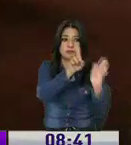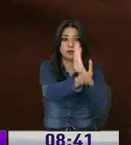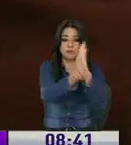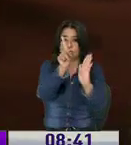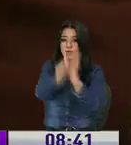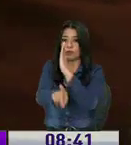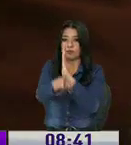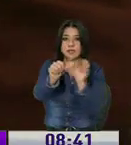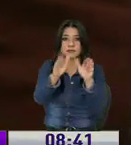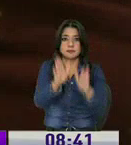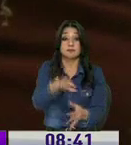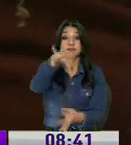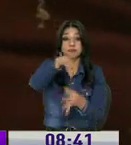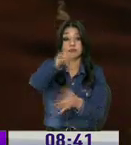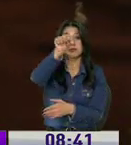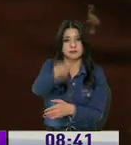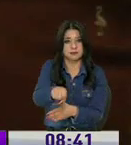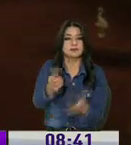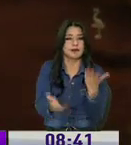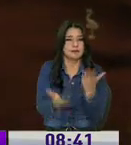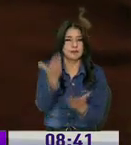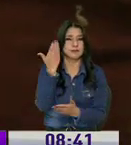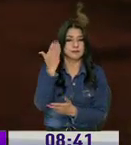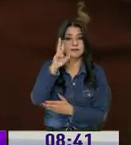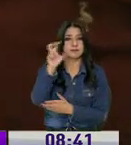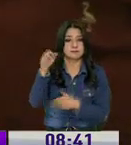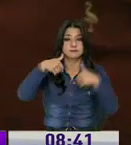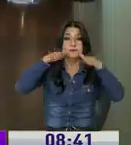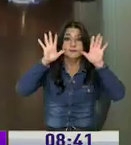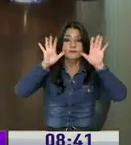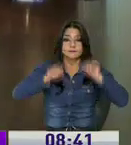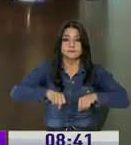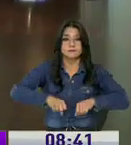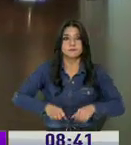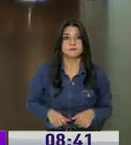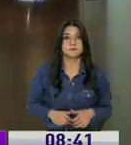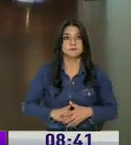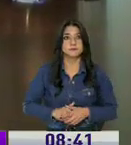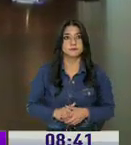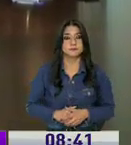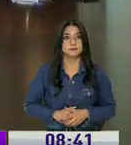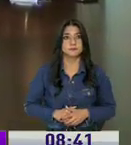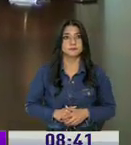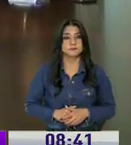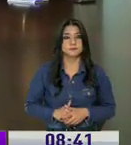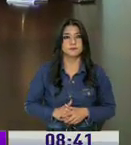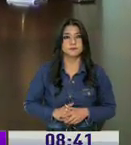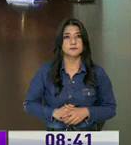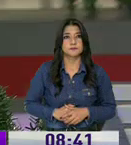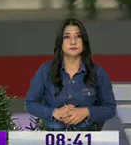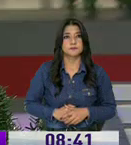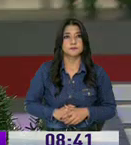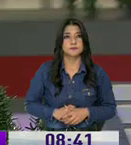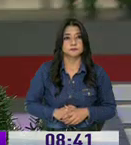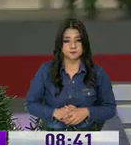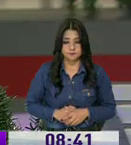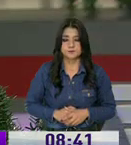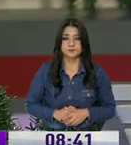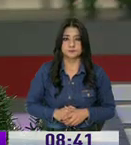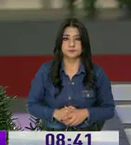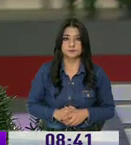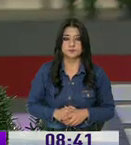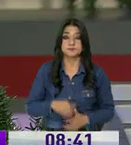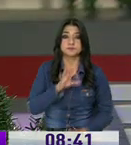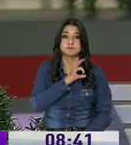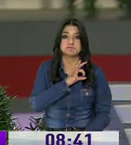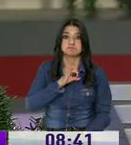los legisladores que votaron por la moción del pasado 30 de diciembre. Informó Carolina Basante. Y